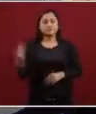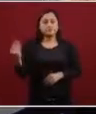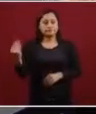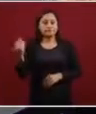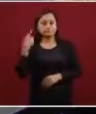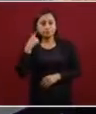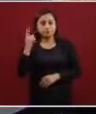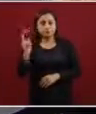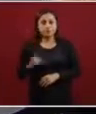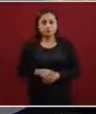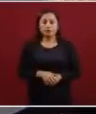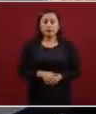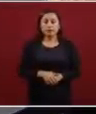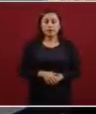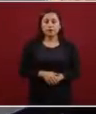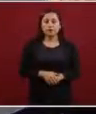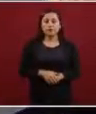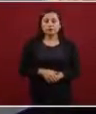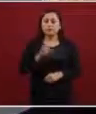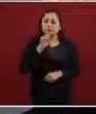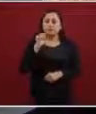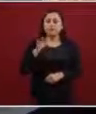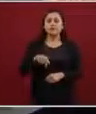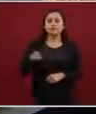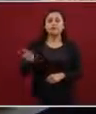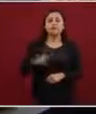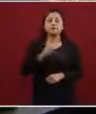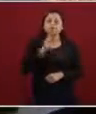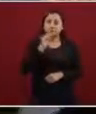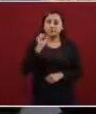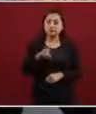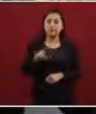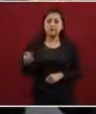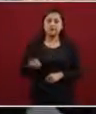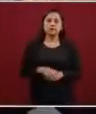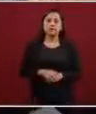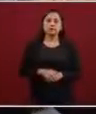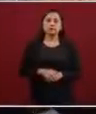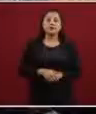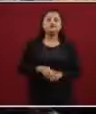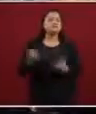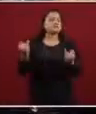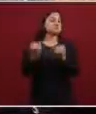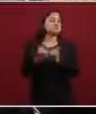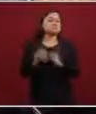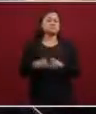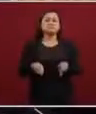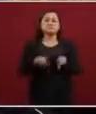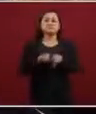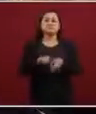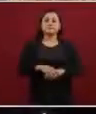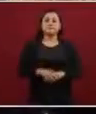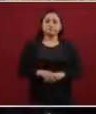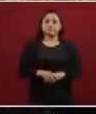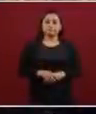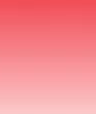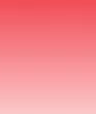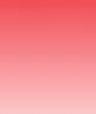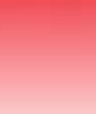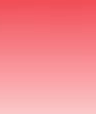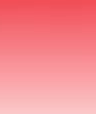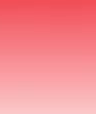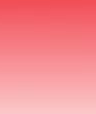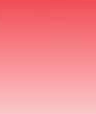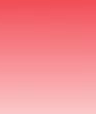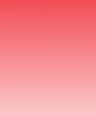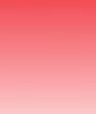todo, también. También, igual.